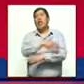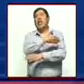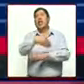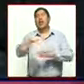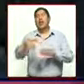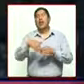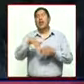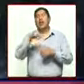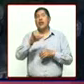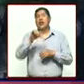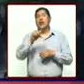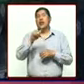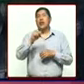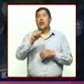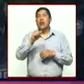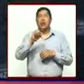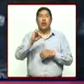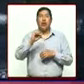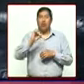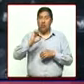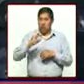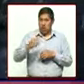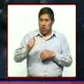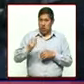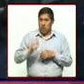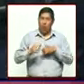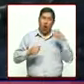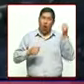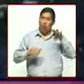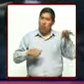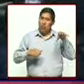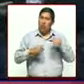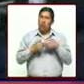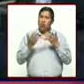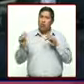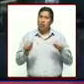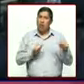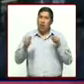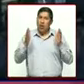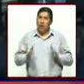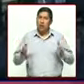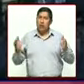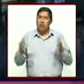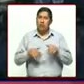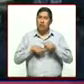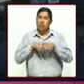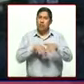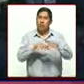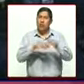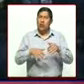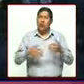Yanacocha, con nuestro compañero Rudy Espinosa, para ver cómo están allá los activistas contra los incendios. Rudy.